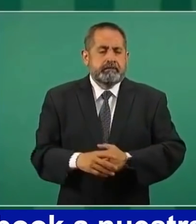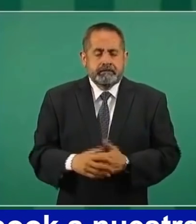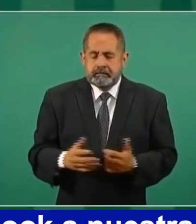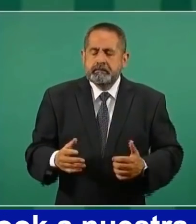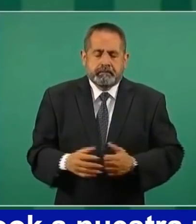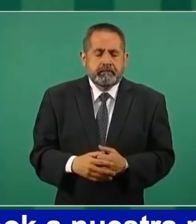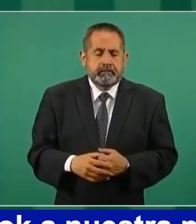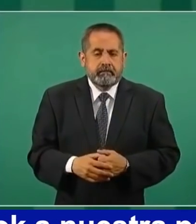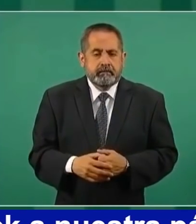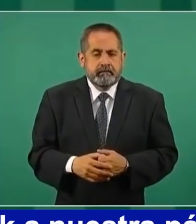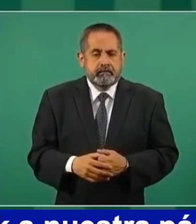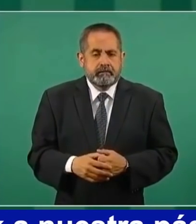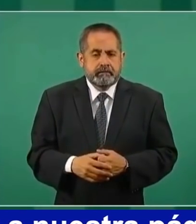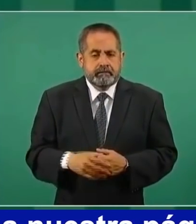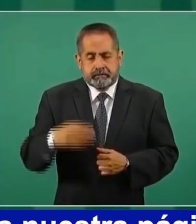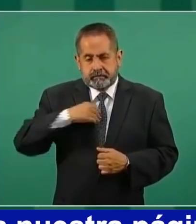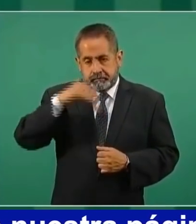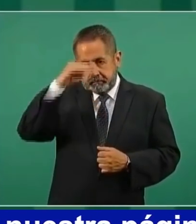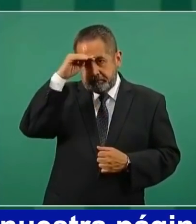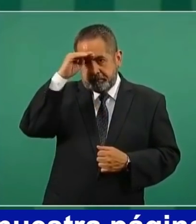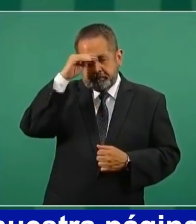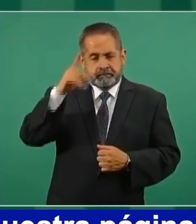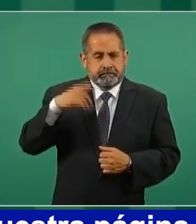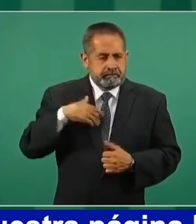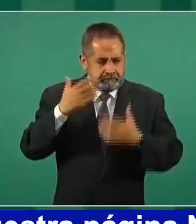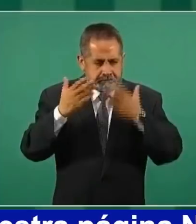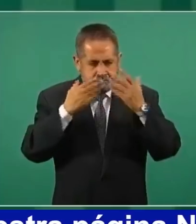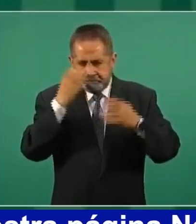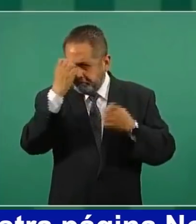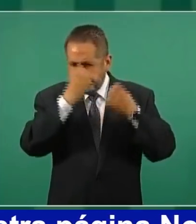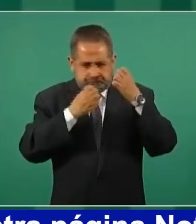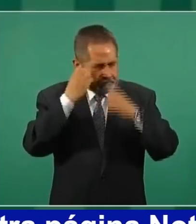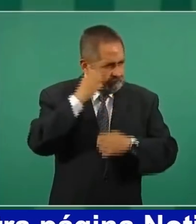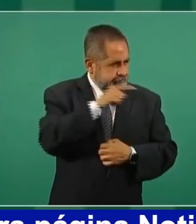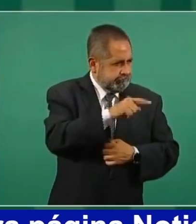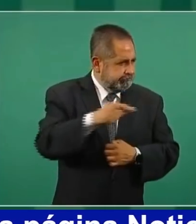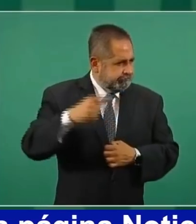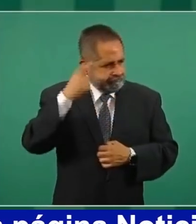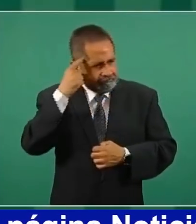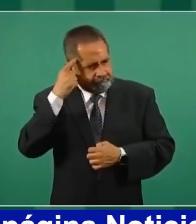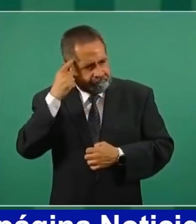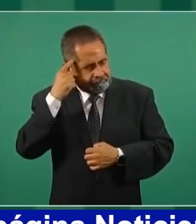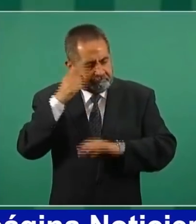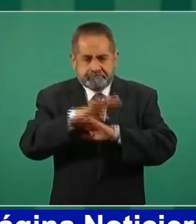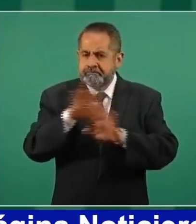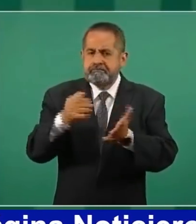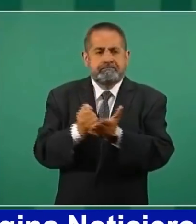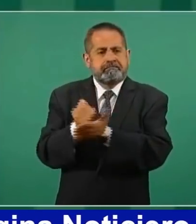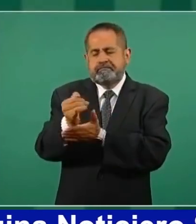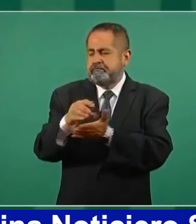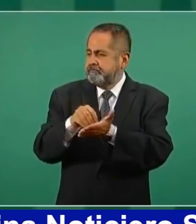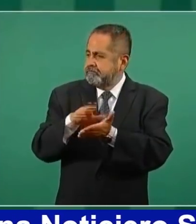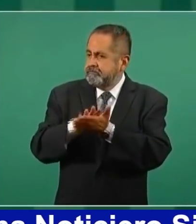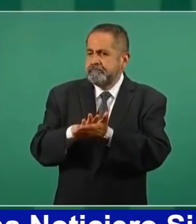Entonces, se hizo un estudio y se decidió que